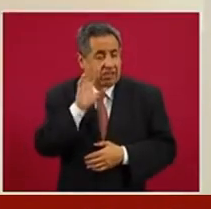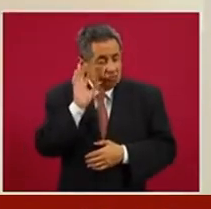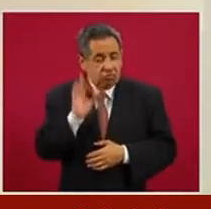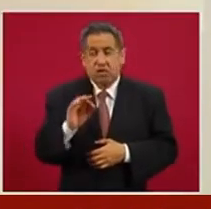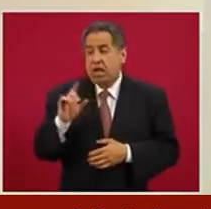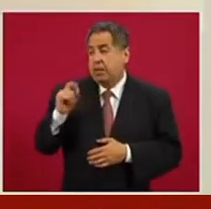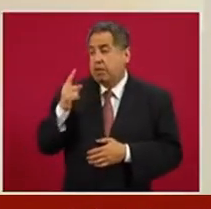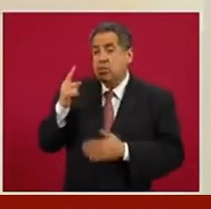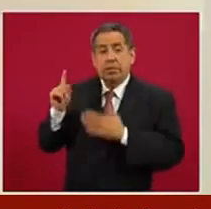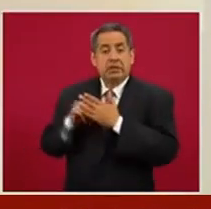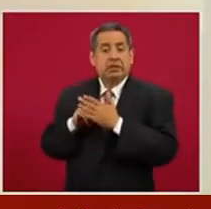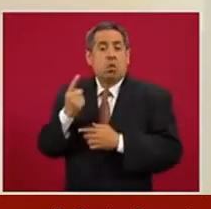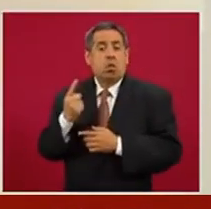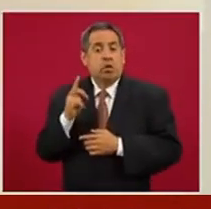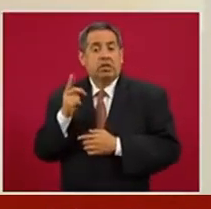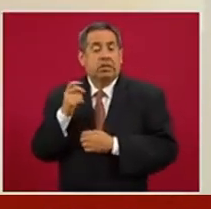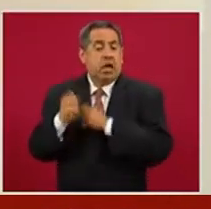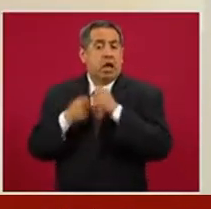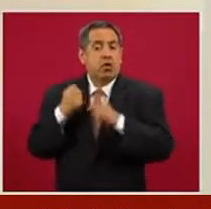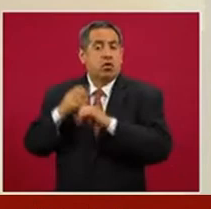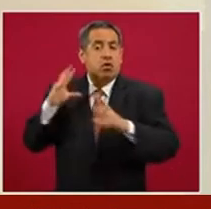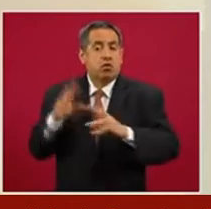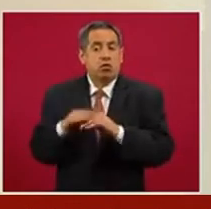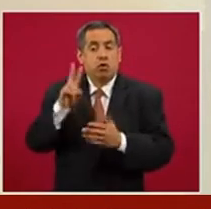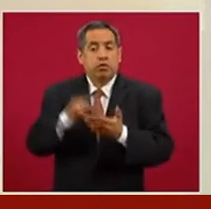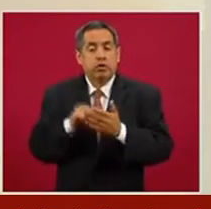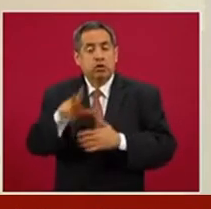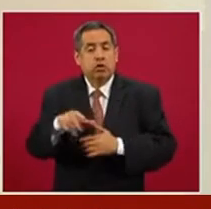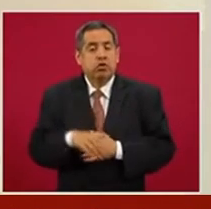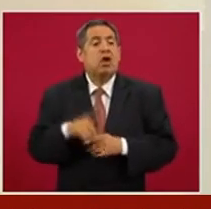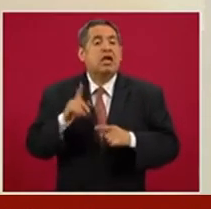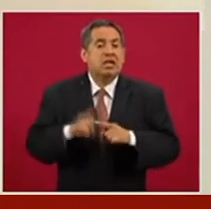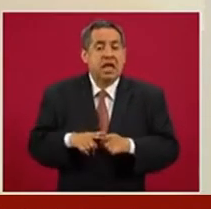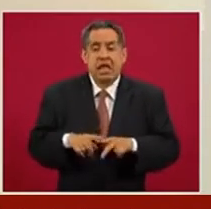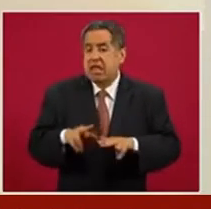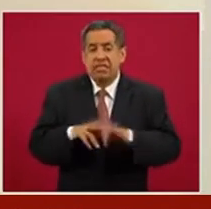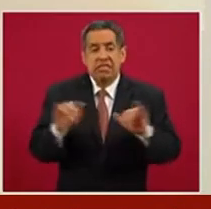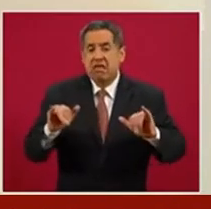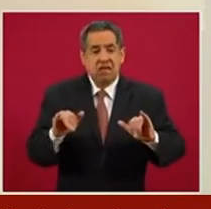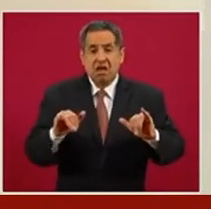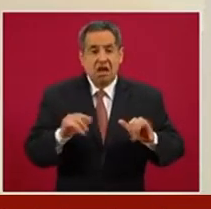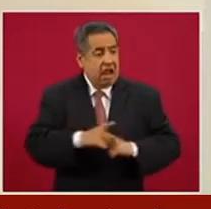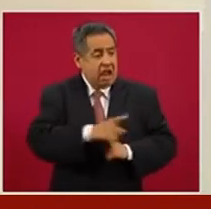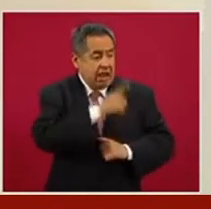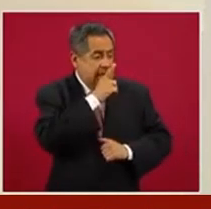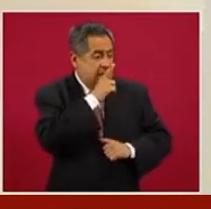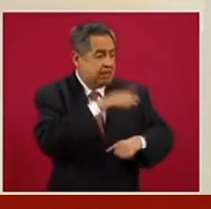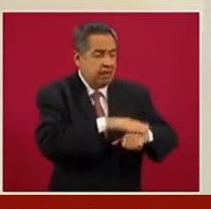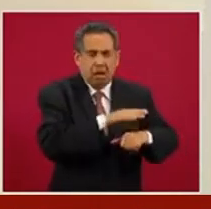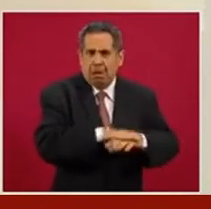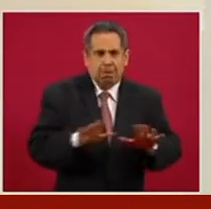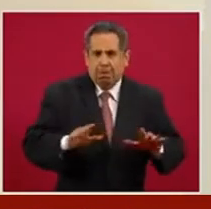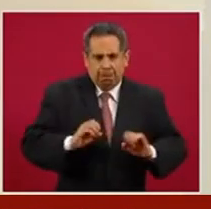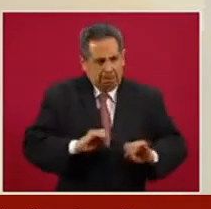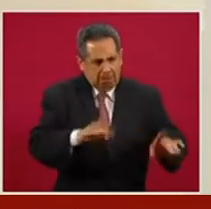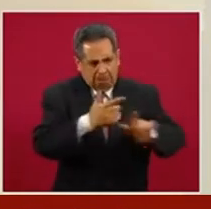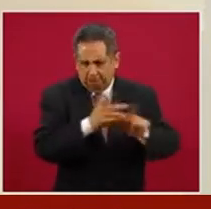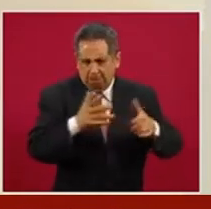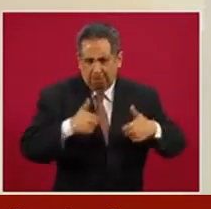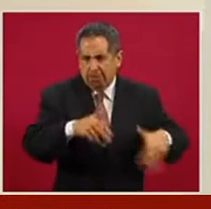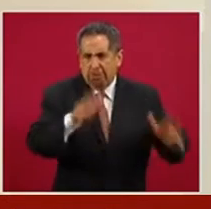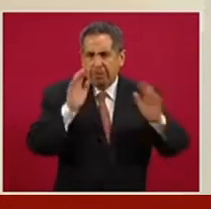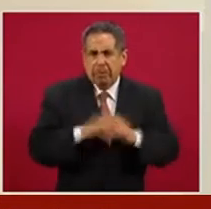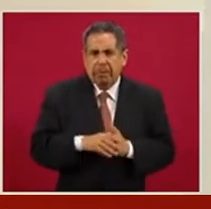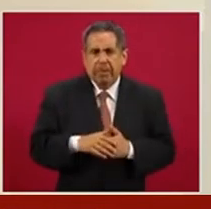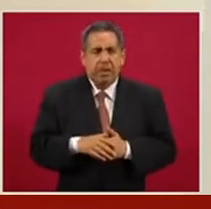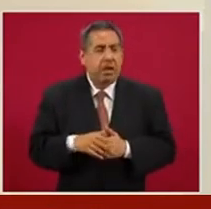el 1 de diciembre de 2018, nadie ha sido presionado al silencio por el Ejecutivo Federal. Ningún informador